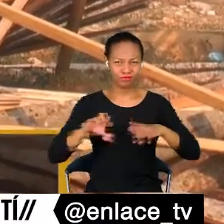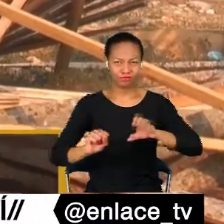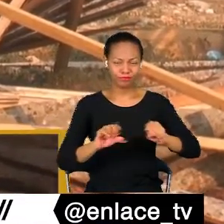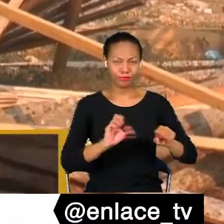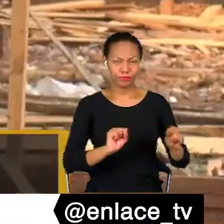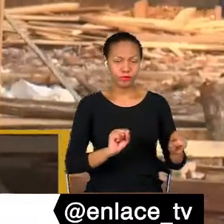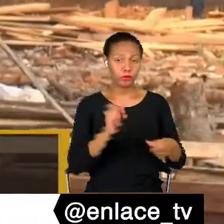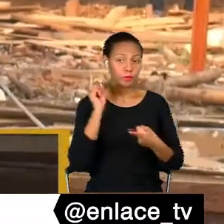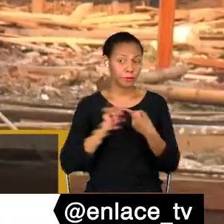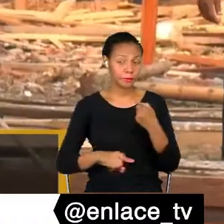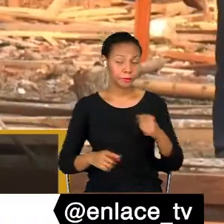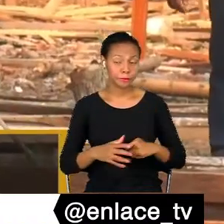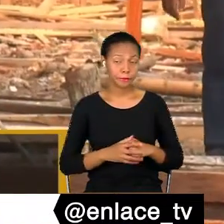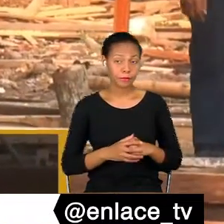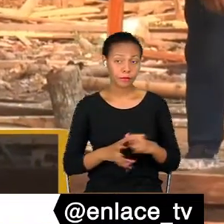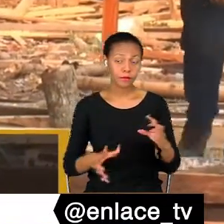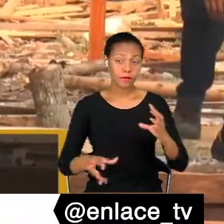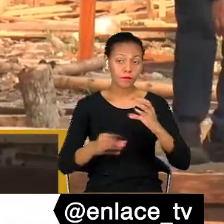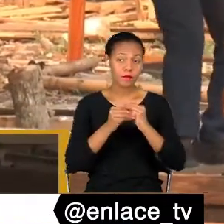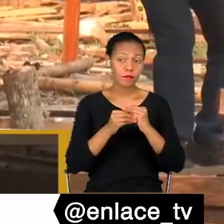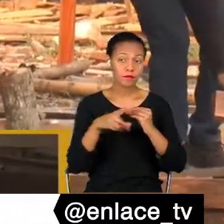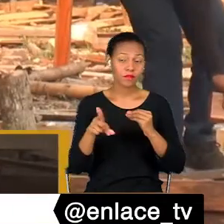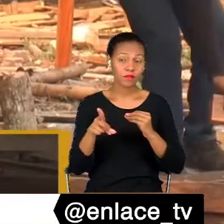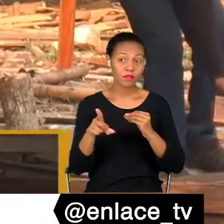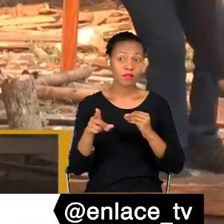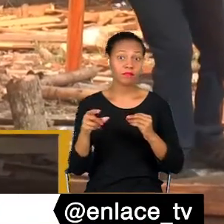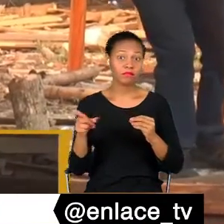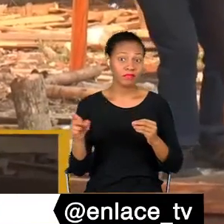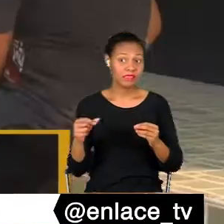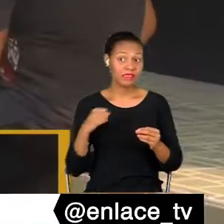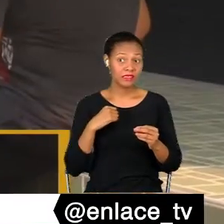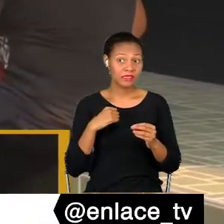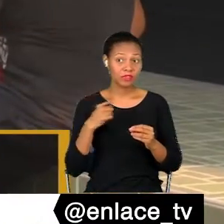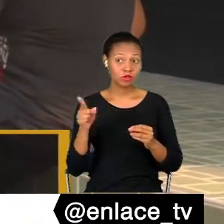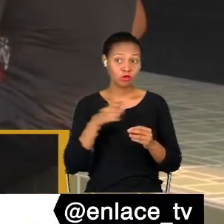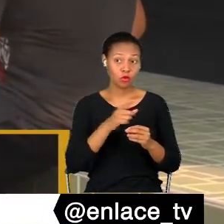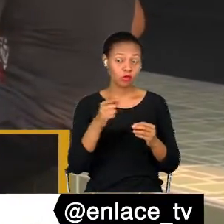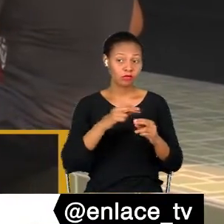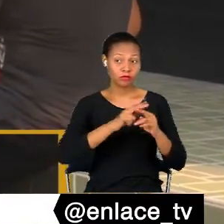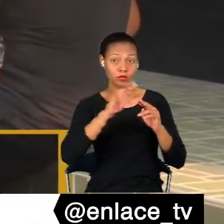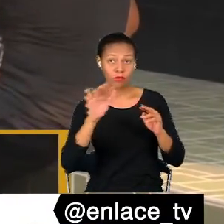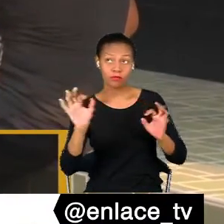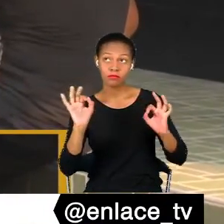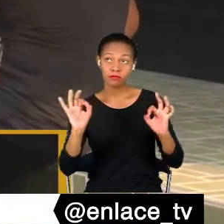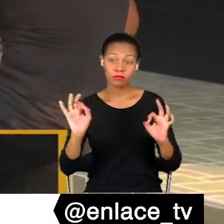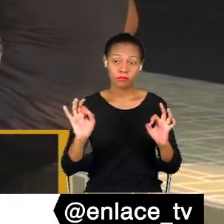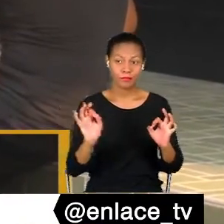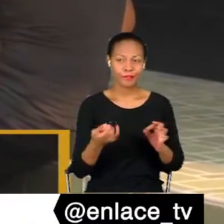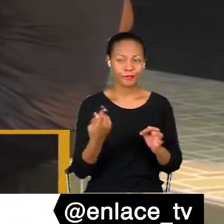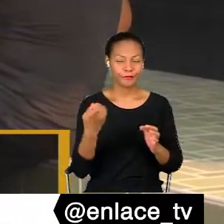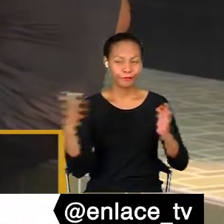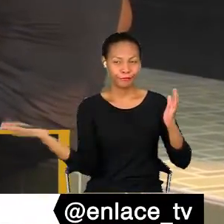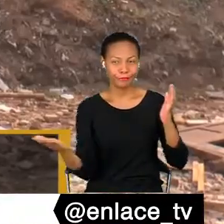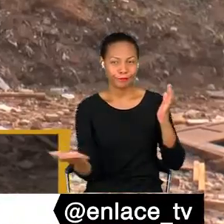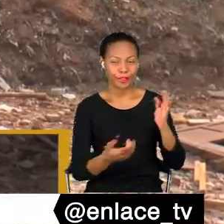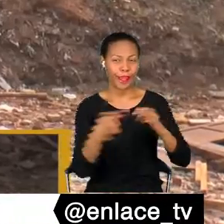su momento que estaban afectando una zona de alto interés ambiental. Se les conmina para que de manera